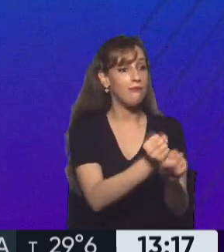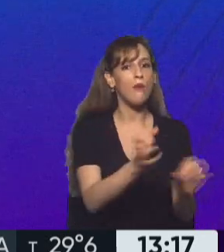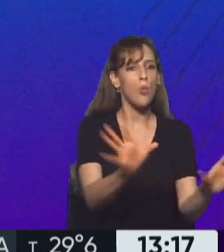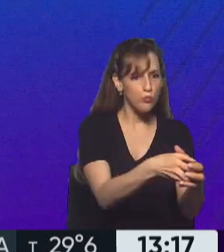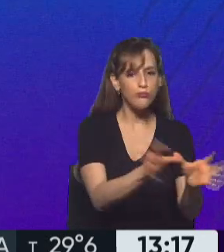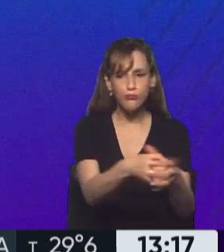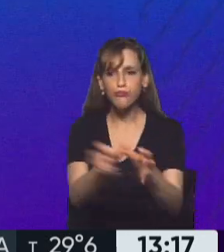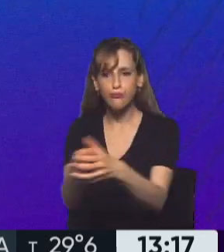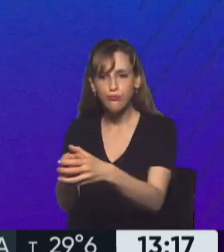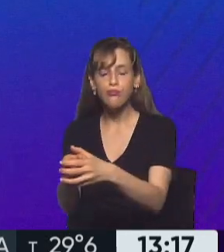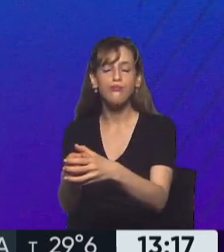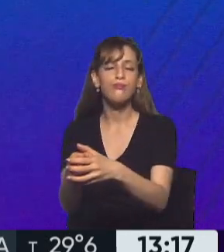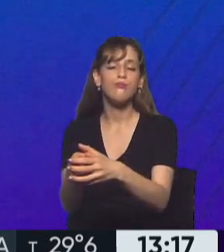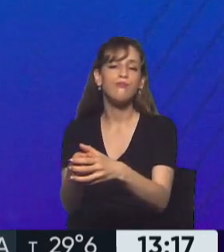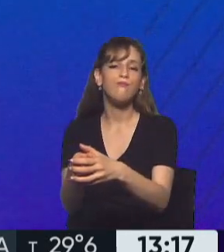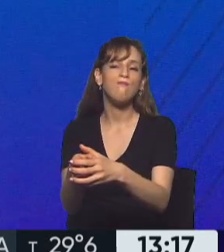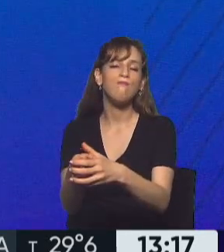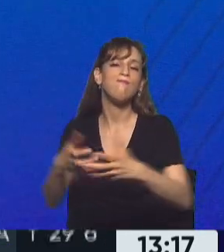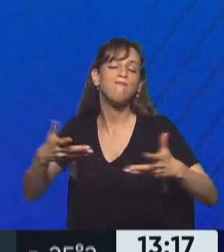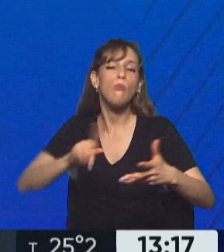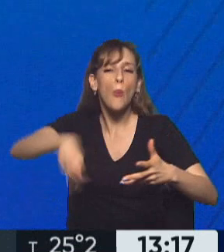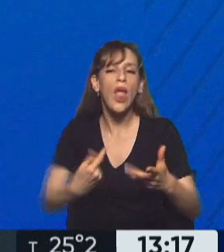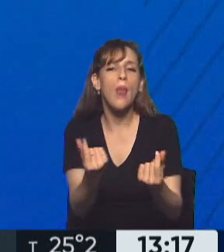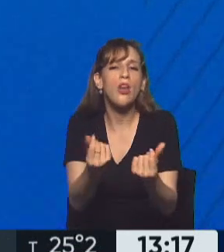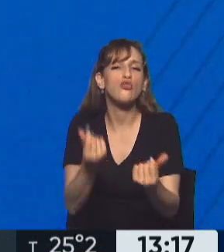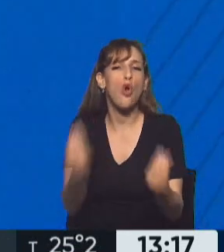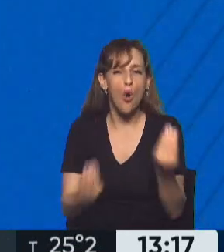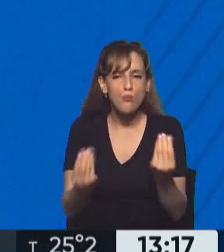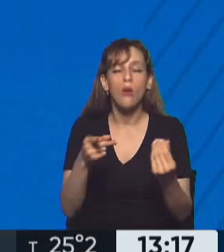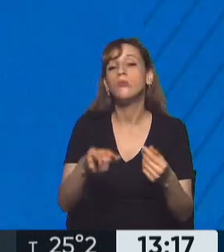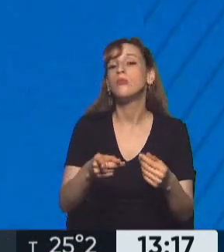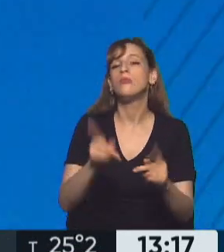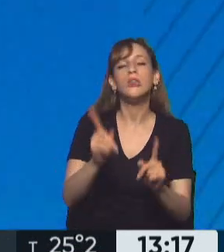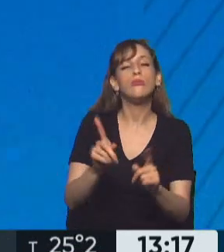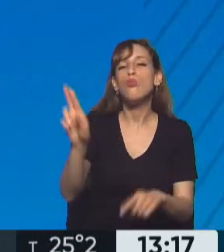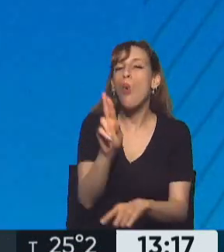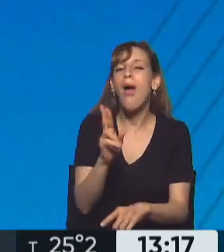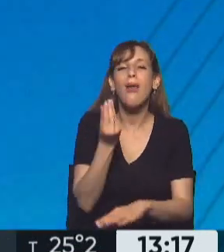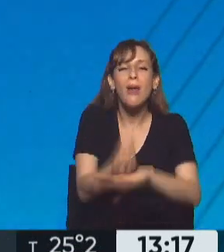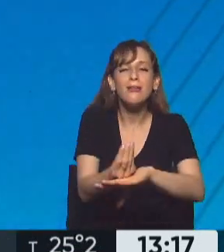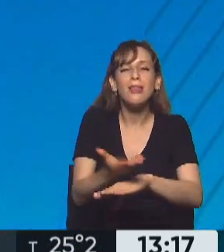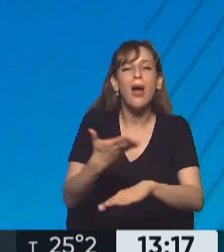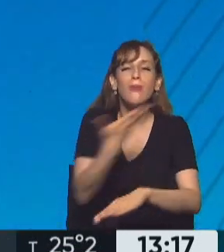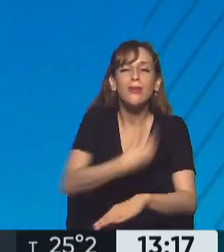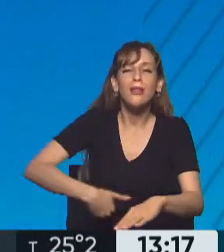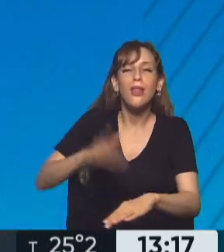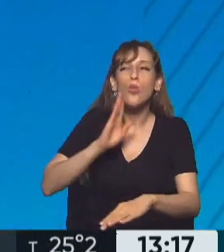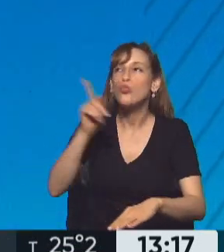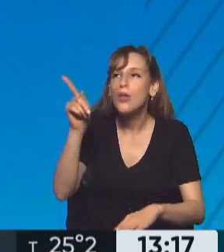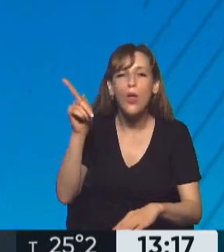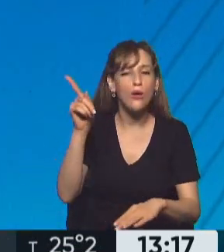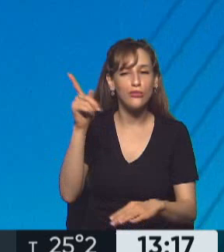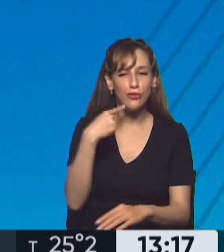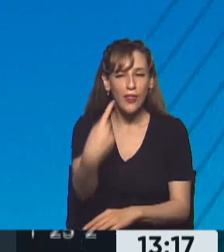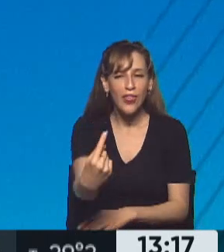relativos de distintos sectores. Lo que está diciendo efectivamente la vocera, en este caso estamos hablando, insisto, de Estados Unidos, es que ha